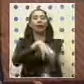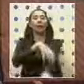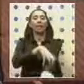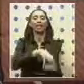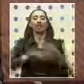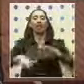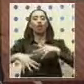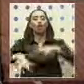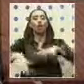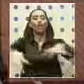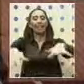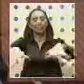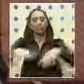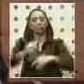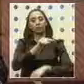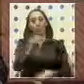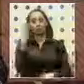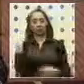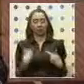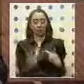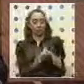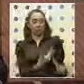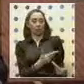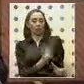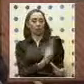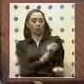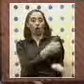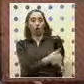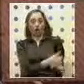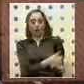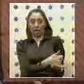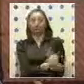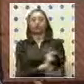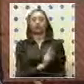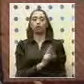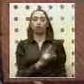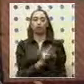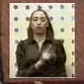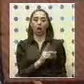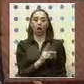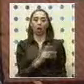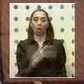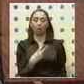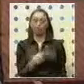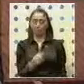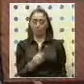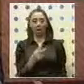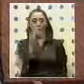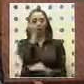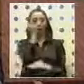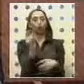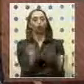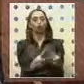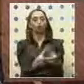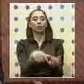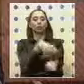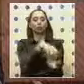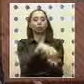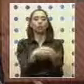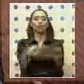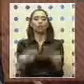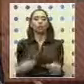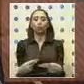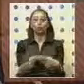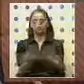La semana pasada fui invitado por el señor alcalde de la comuna, don Rolando Peña, a una reunión del Consejo Comunal de Seguridad